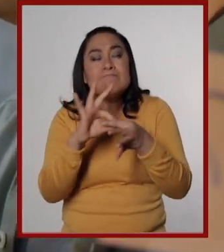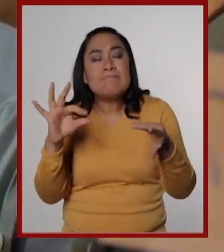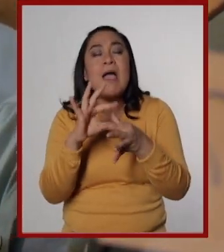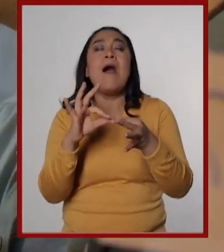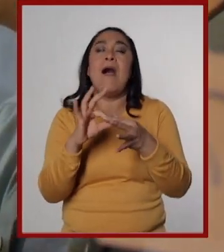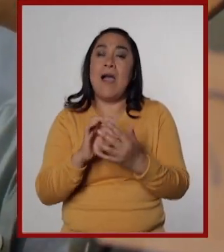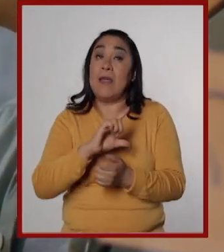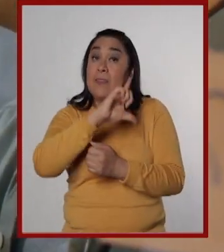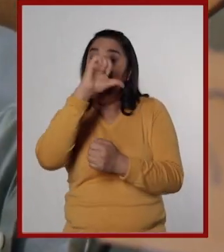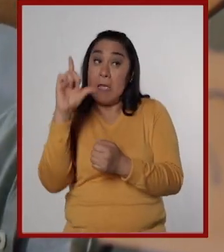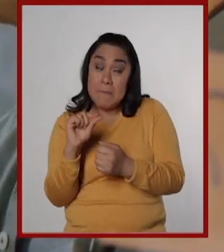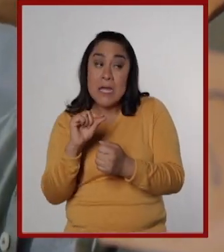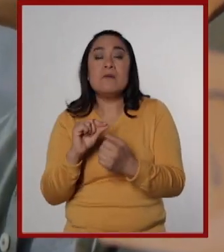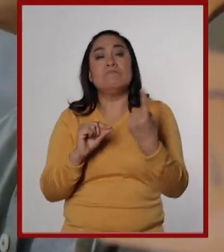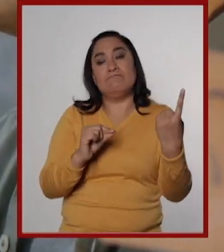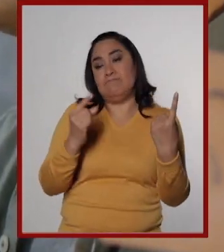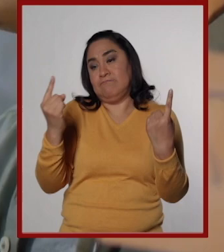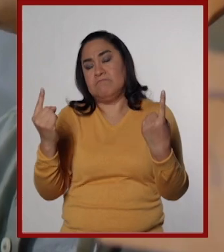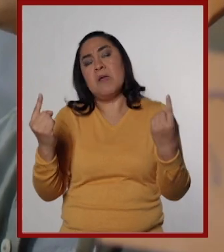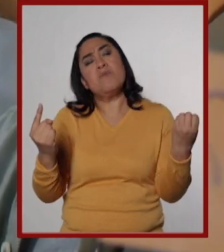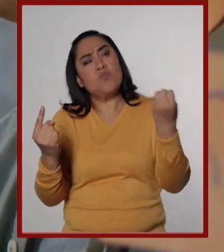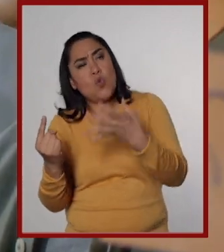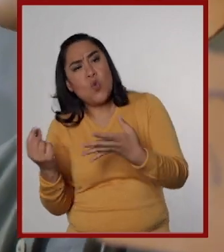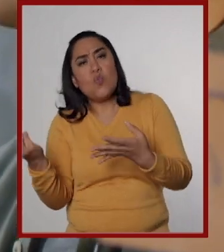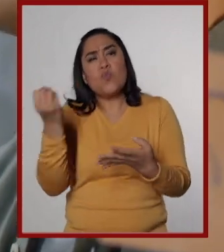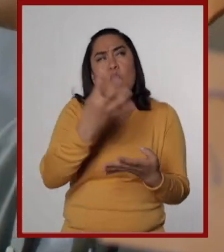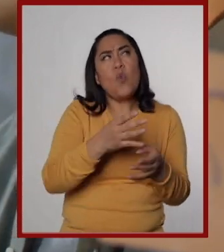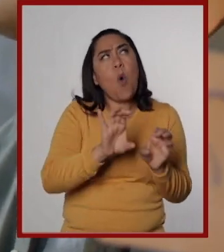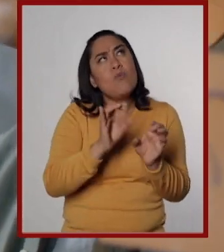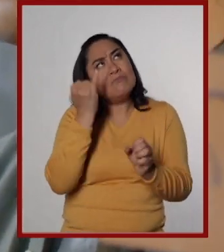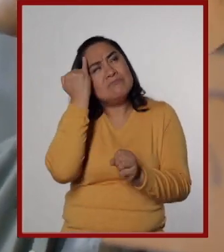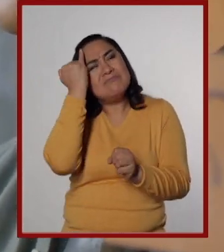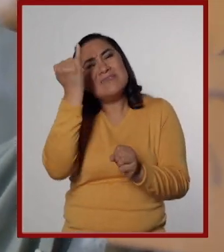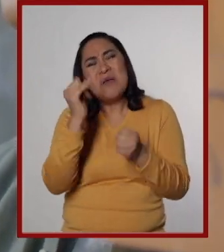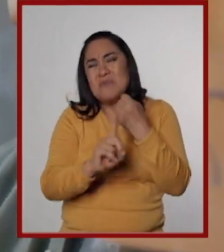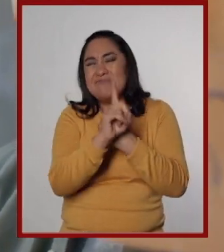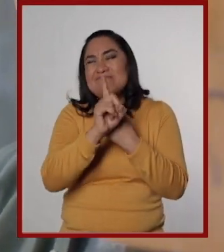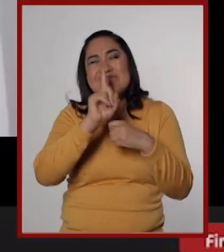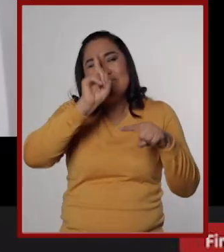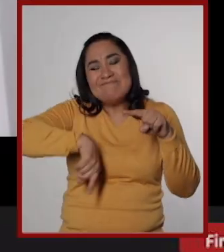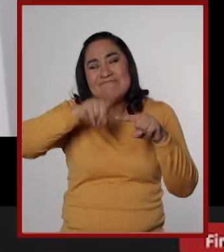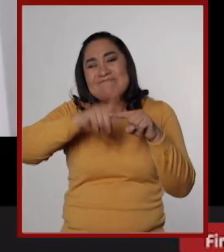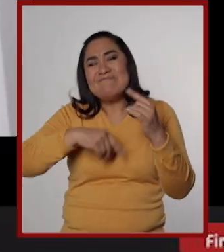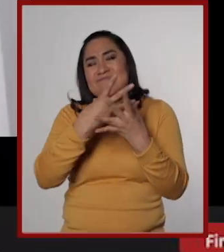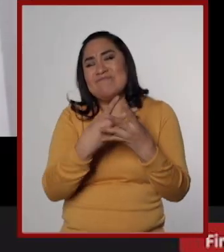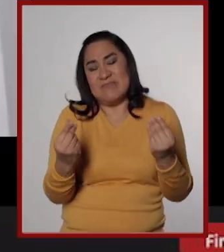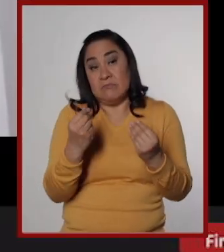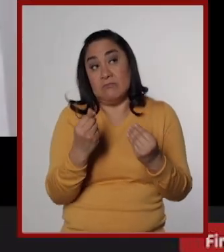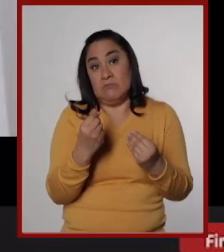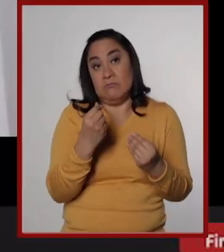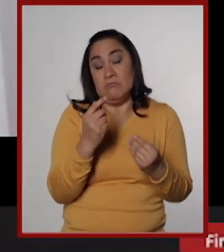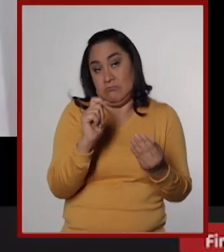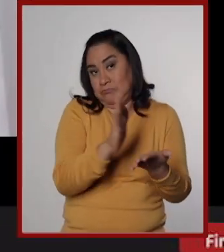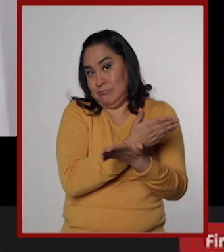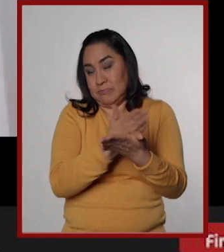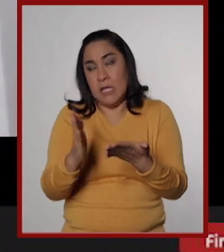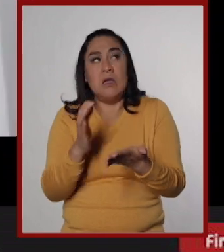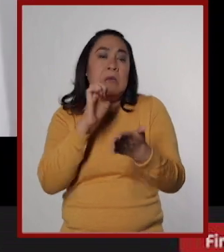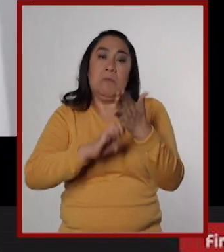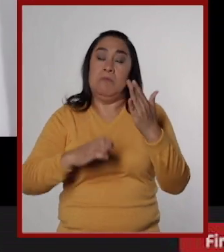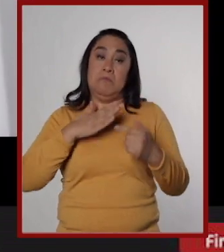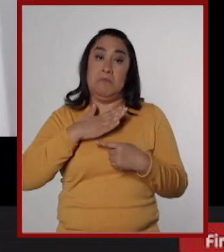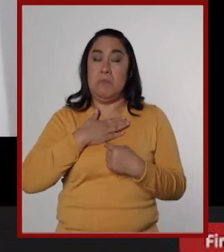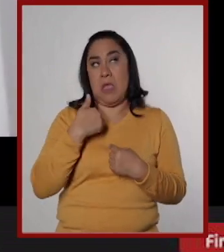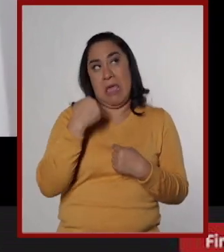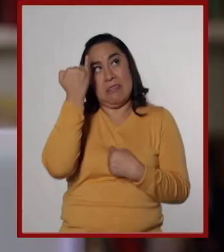partes empieza a aportar las soluciones que se le ocurren que sirven para resolver el conflicto, cada quien las suyas, porque a mí se me puede ocurrir algo